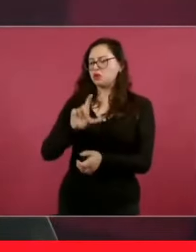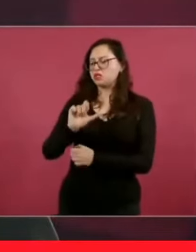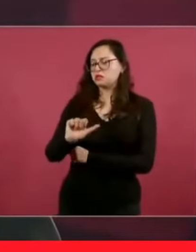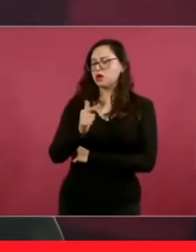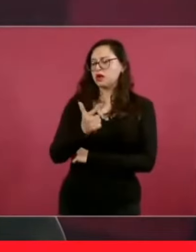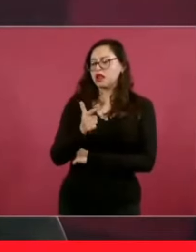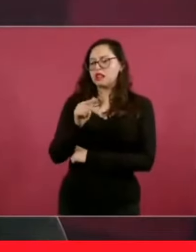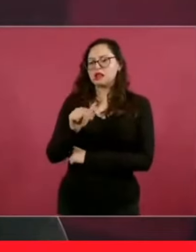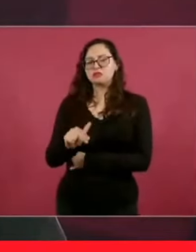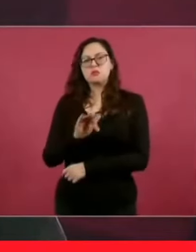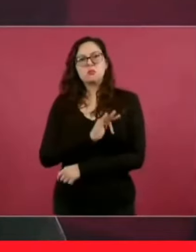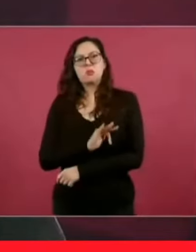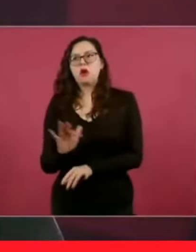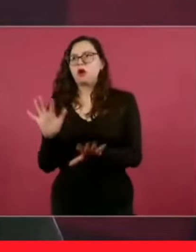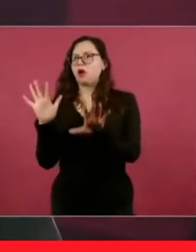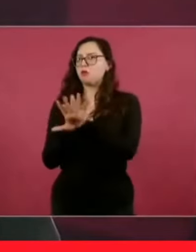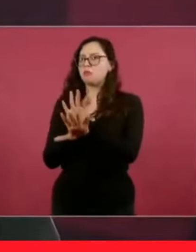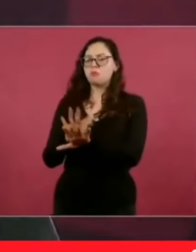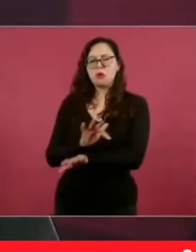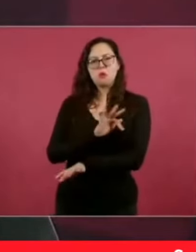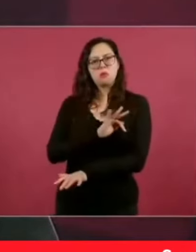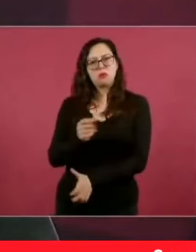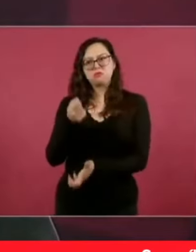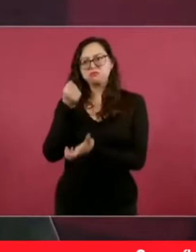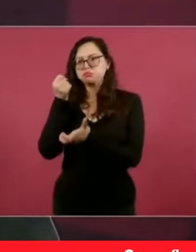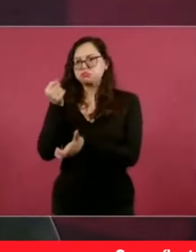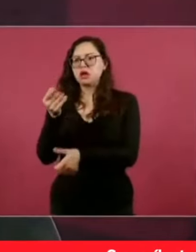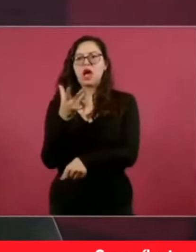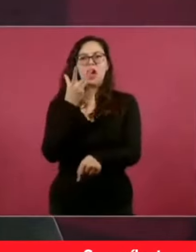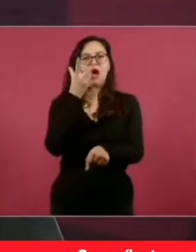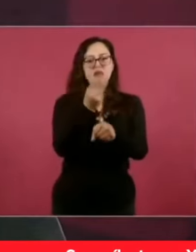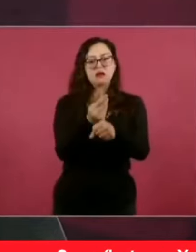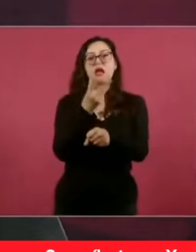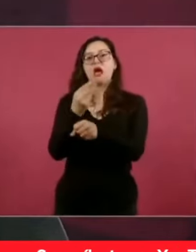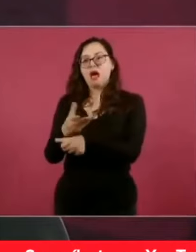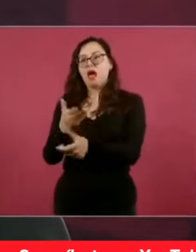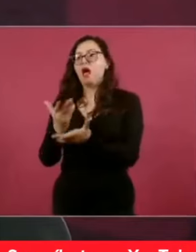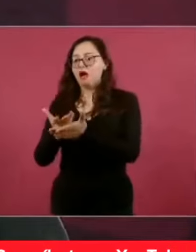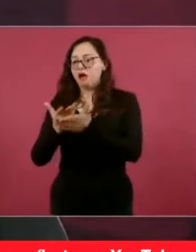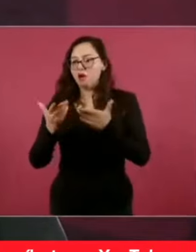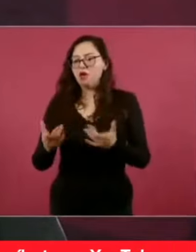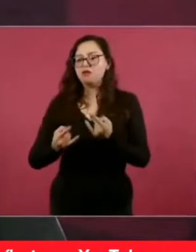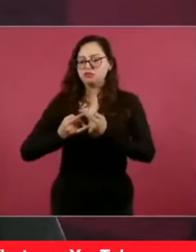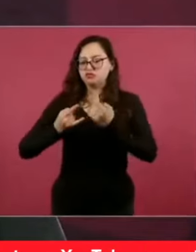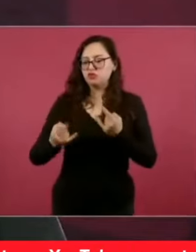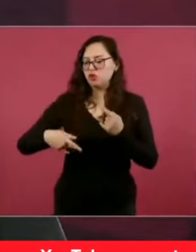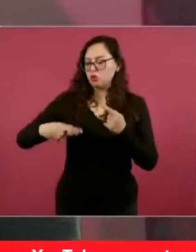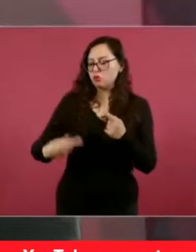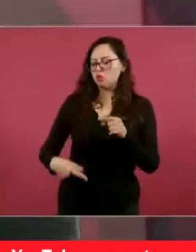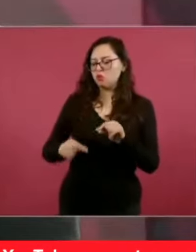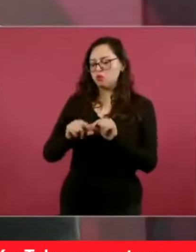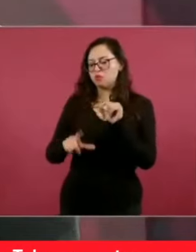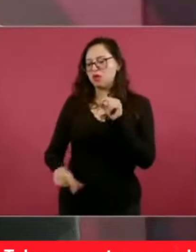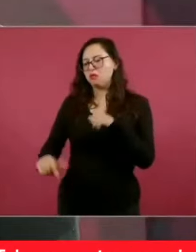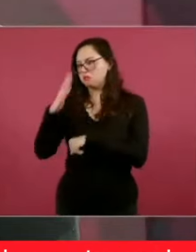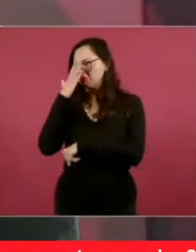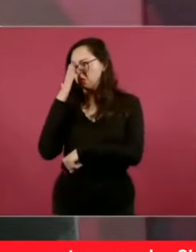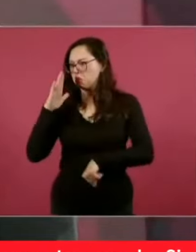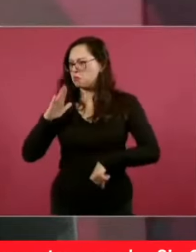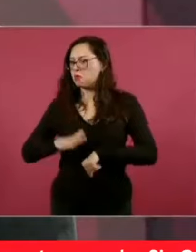Nación. La memoria nacional está siendo custodiada y protegida con los más altos estándares